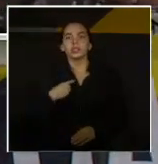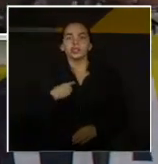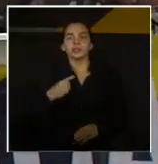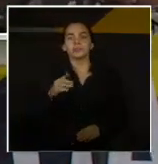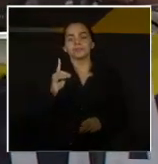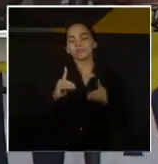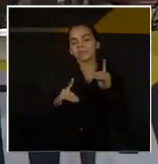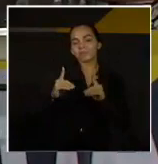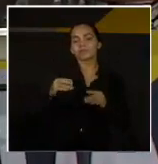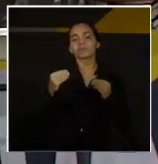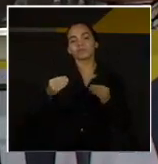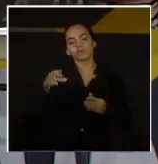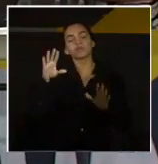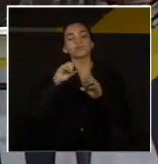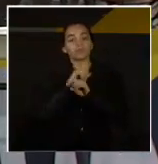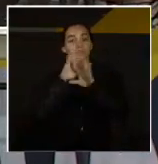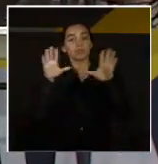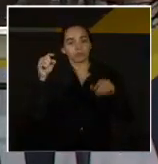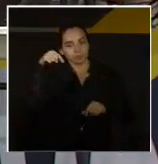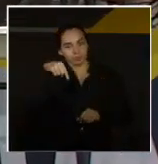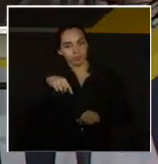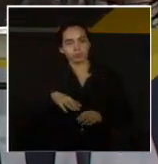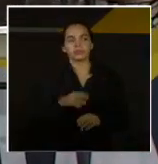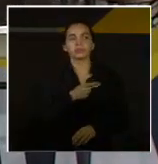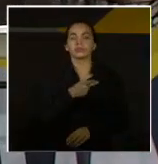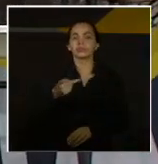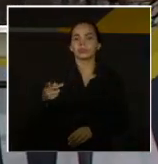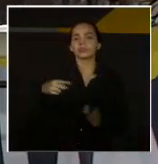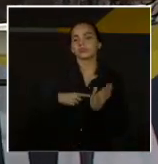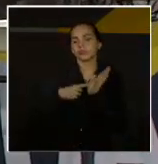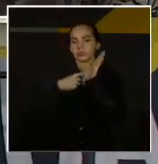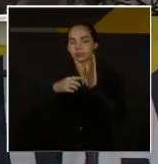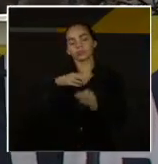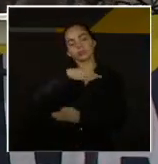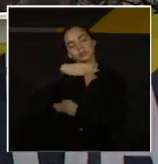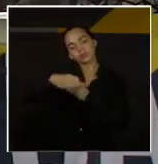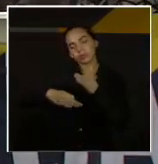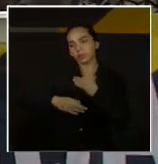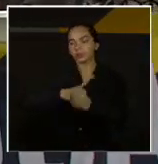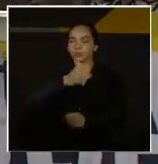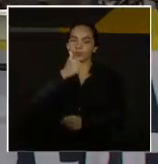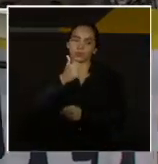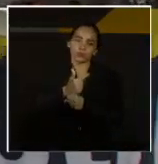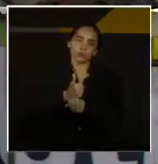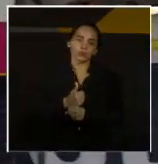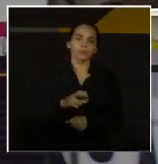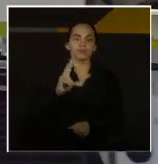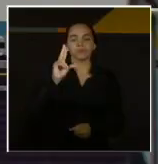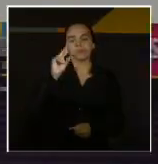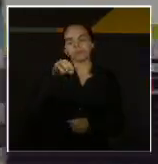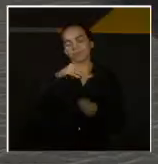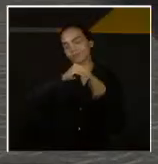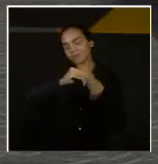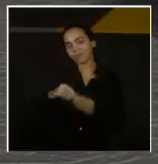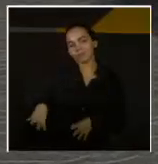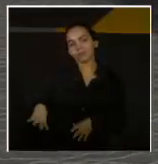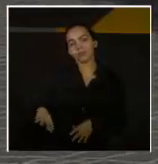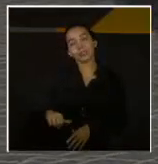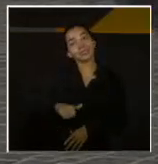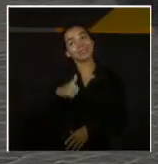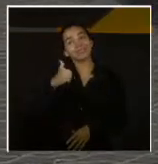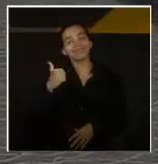de estar muy claros en esto. La pobreza a través de todos estos años no se ha abatido. Al